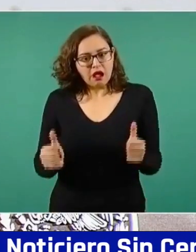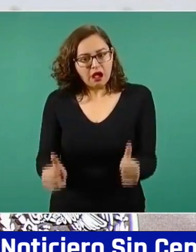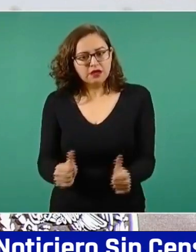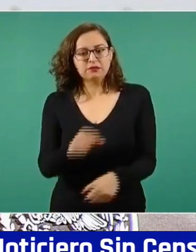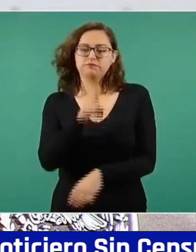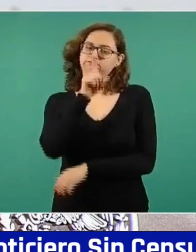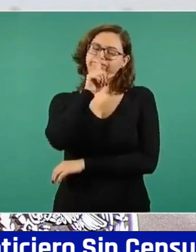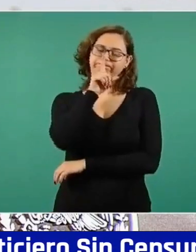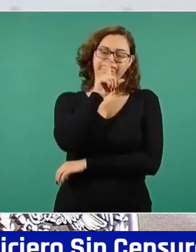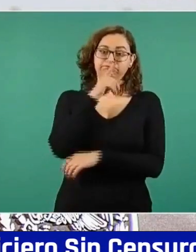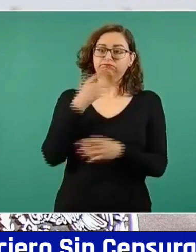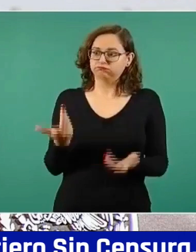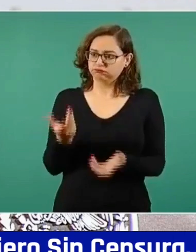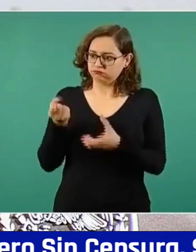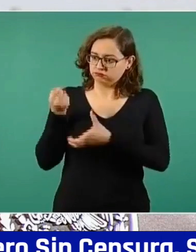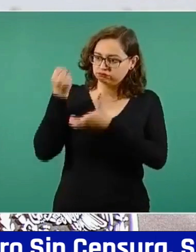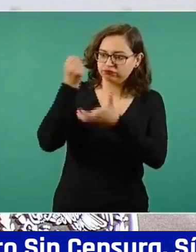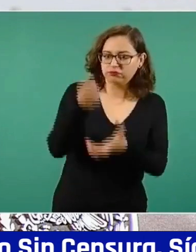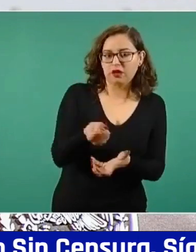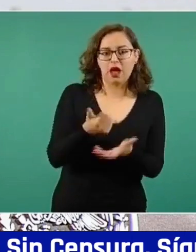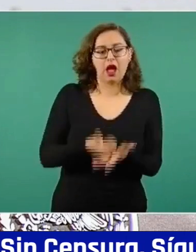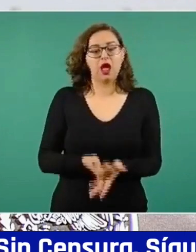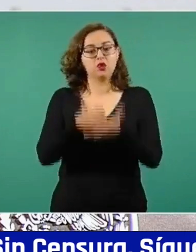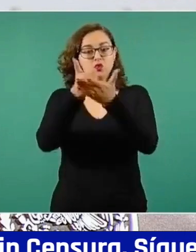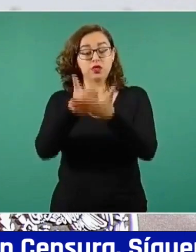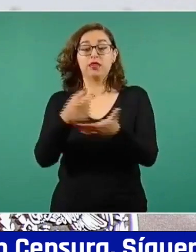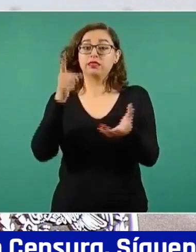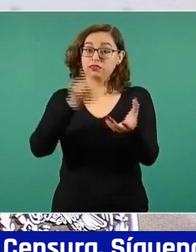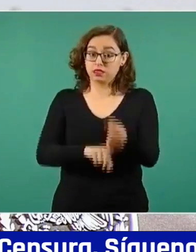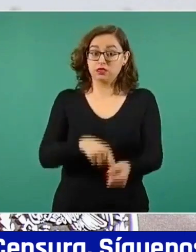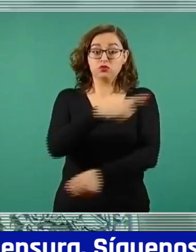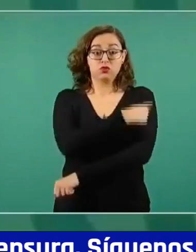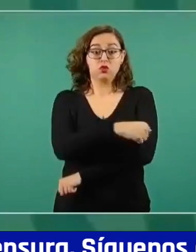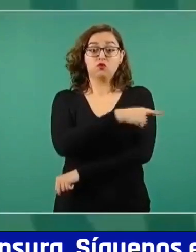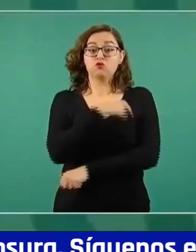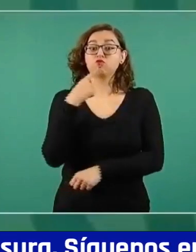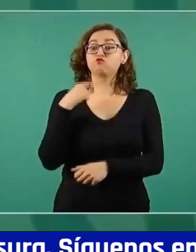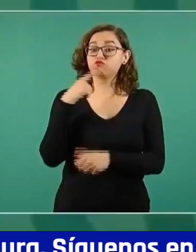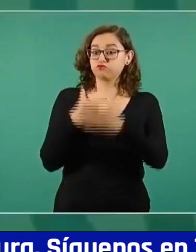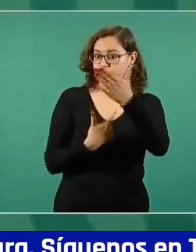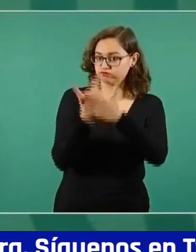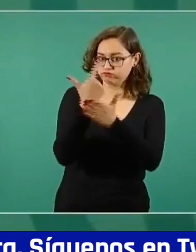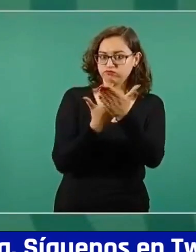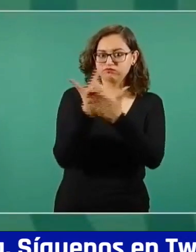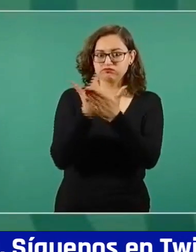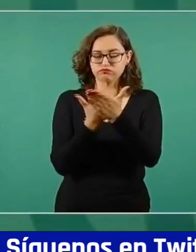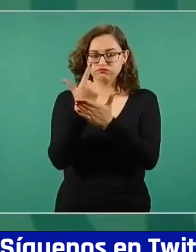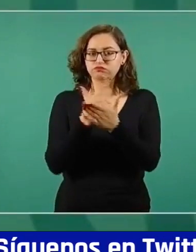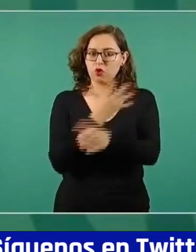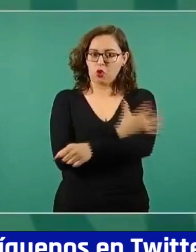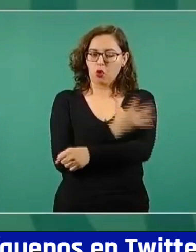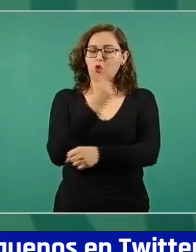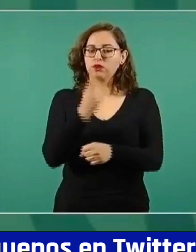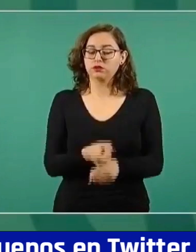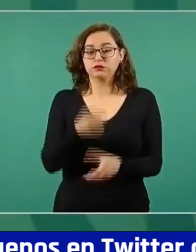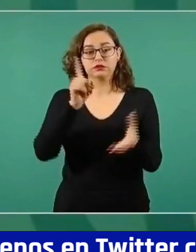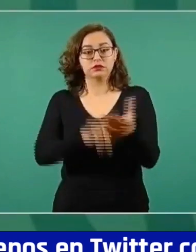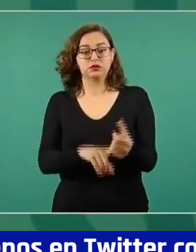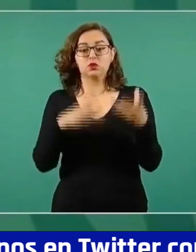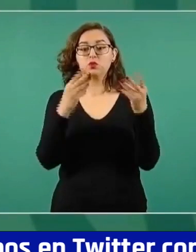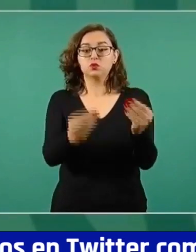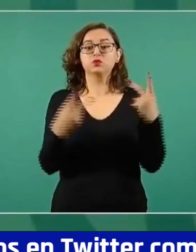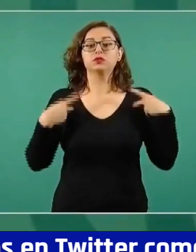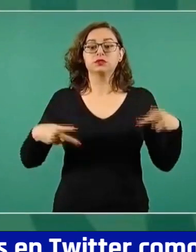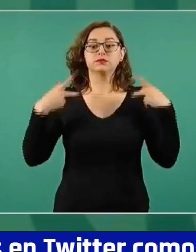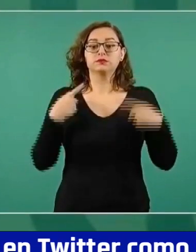el uso de sus recursos y muy eficiente gracias a los casi 40,000 voluntarios que apoyan esta noble causa y que